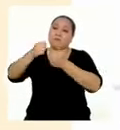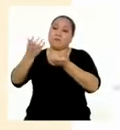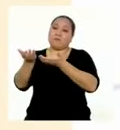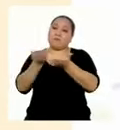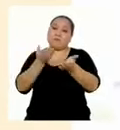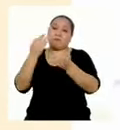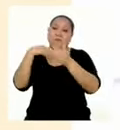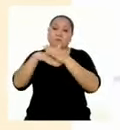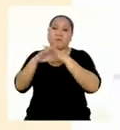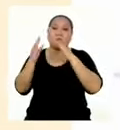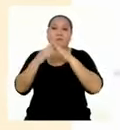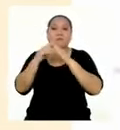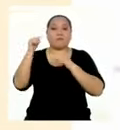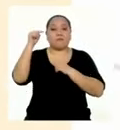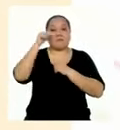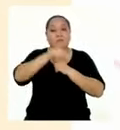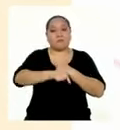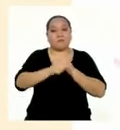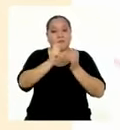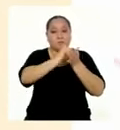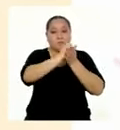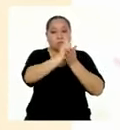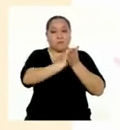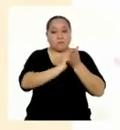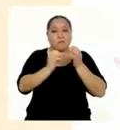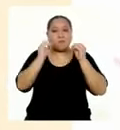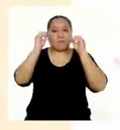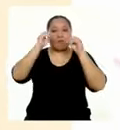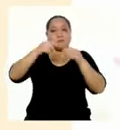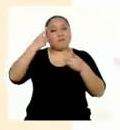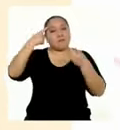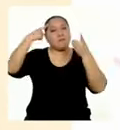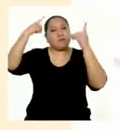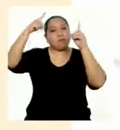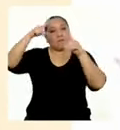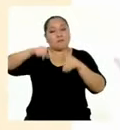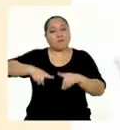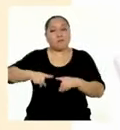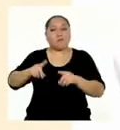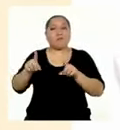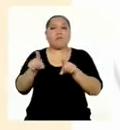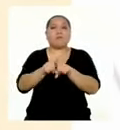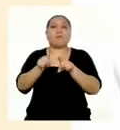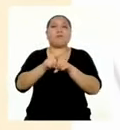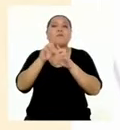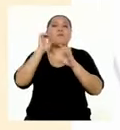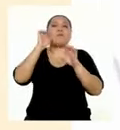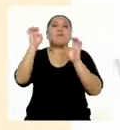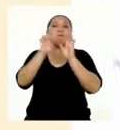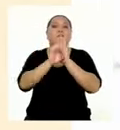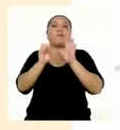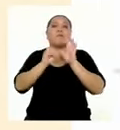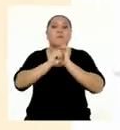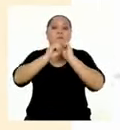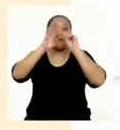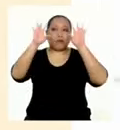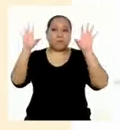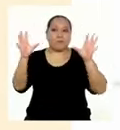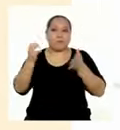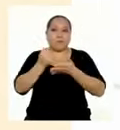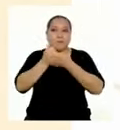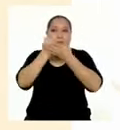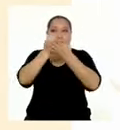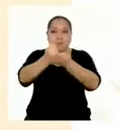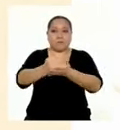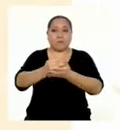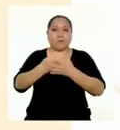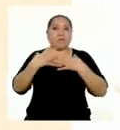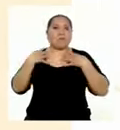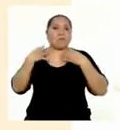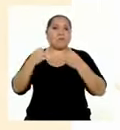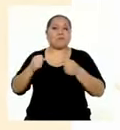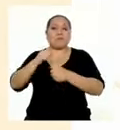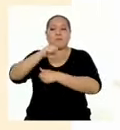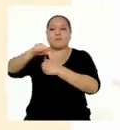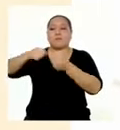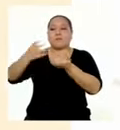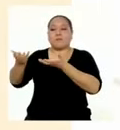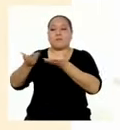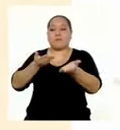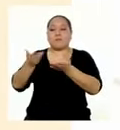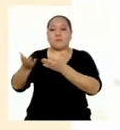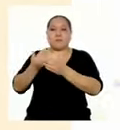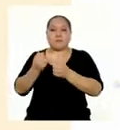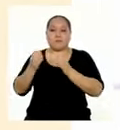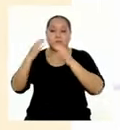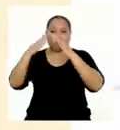largo de este texto se plantearán acuerdos y algunos ejemplos prácticos que permitan contribuir a una sana convivencia en el hogar y a